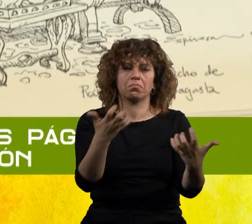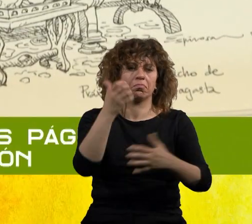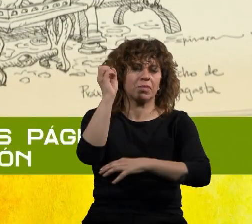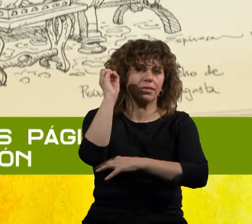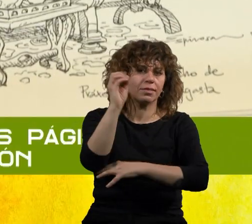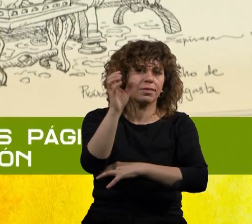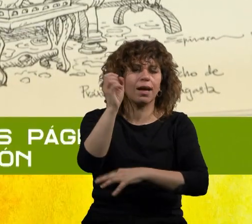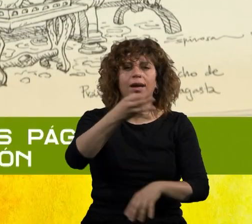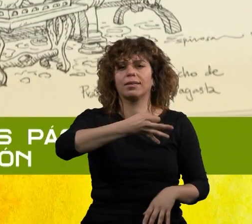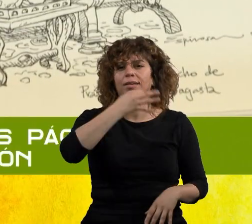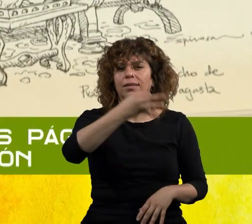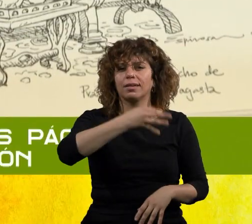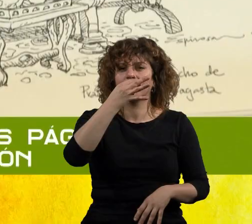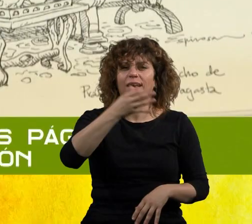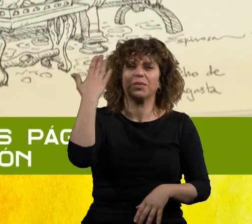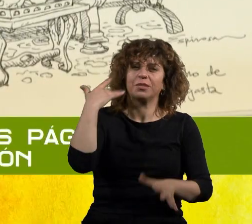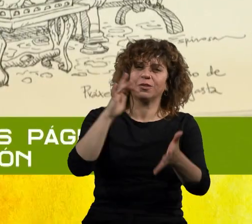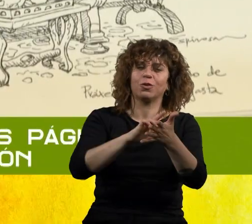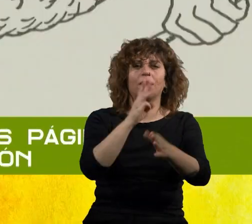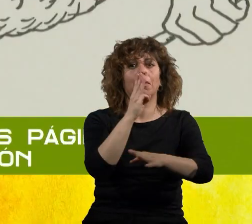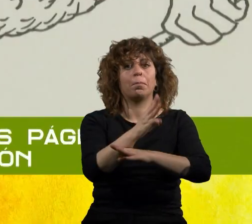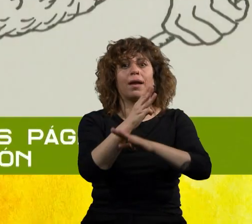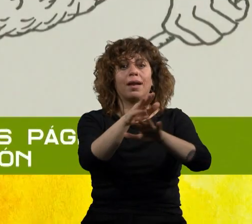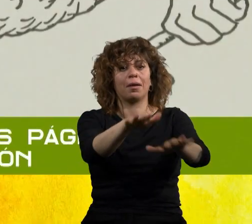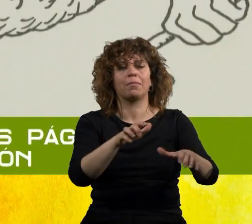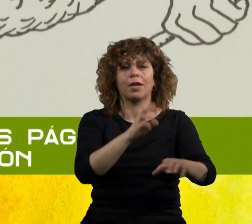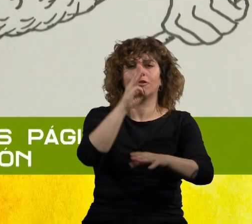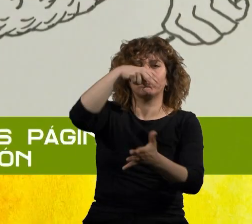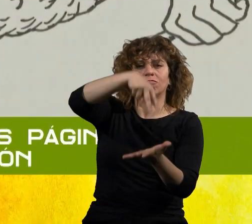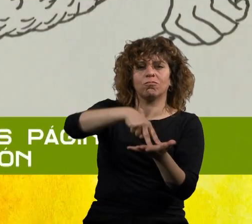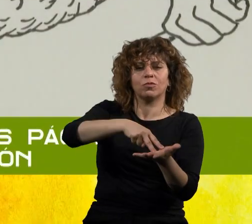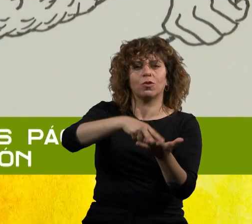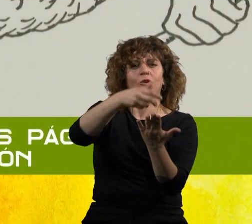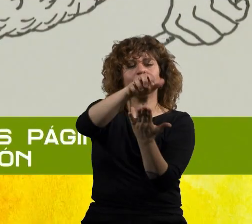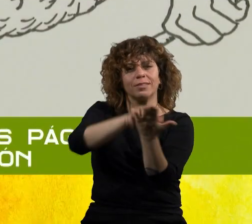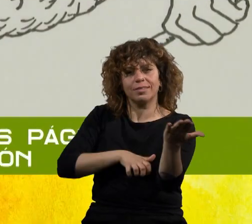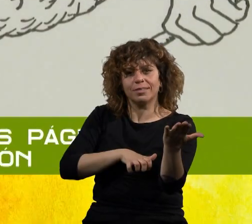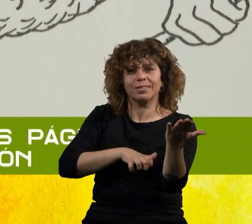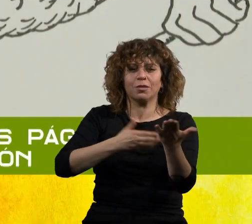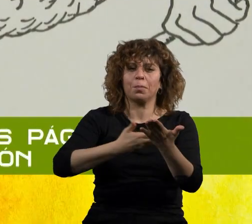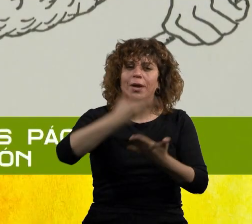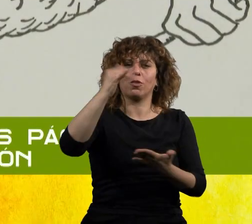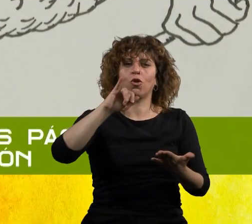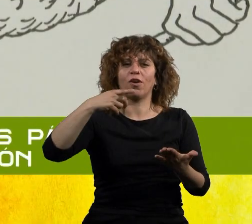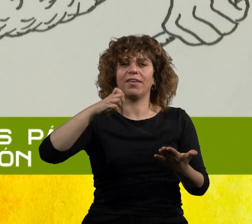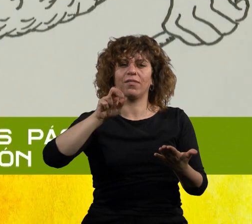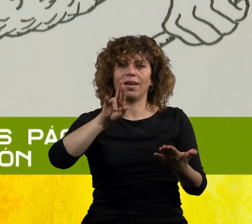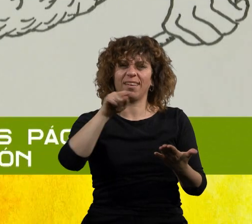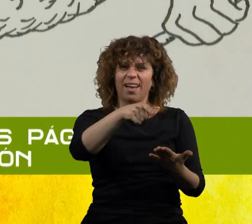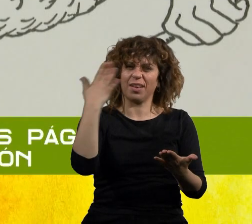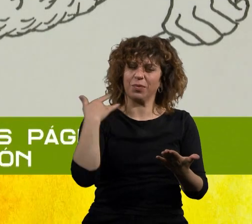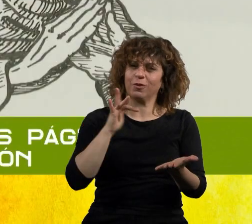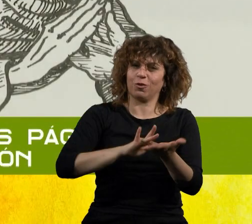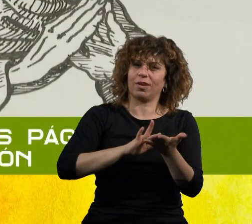charlas que dio en el Parlamento y escritos suyos en el periódico Iberia, del que fue director, la Iberia, del